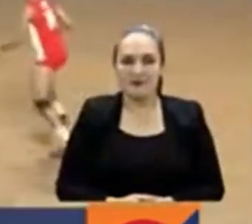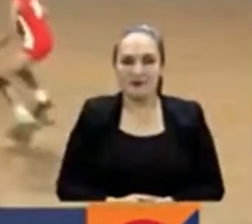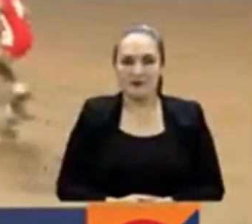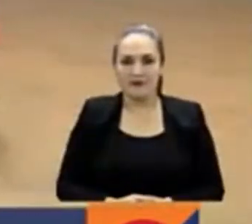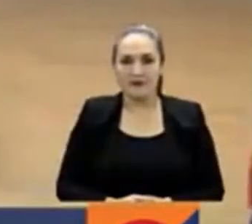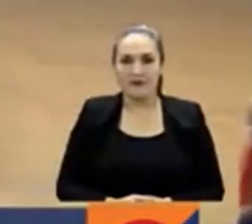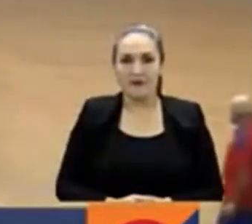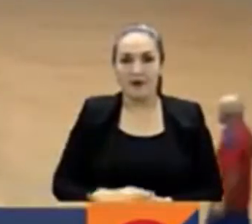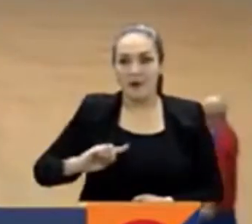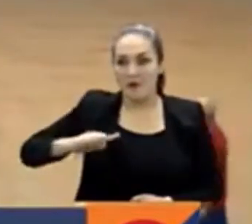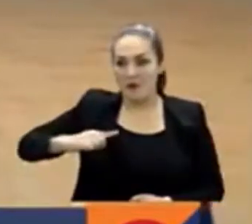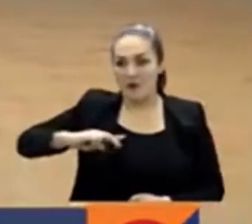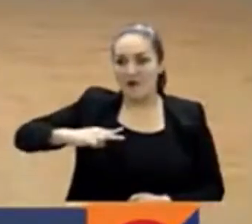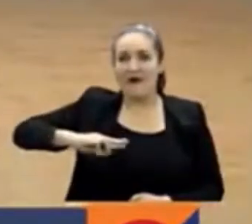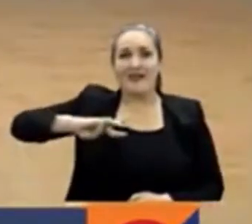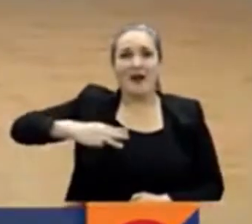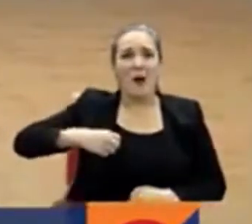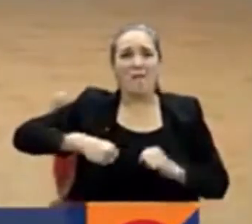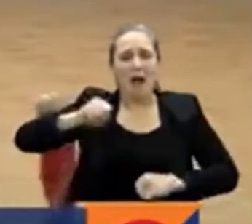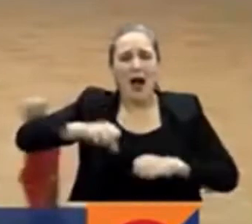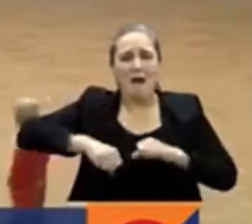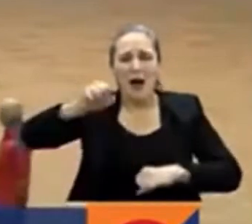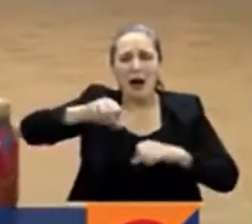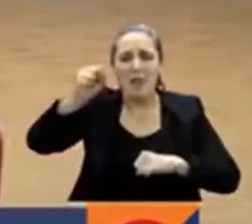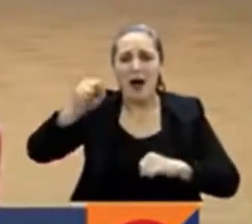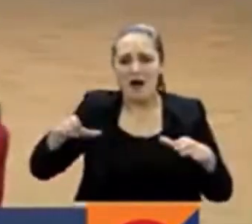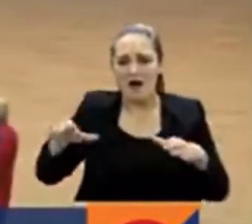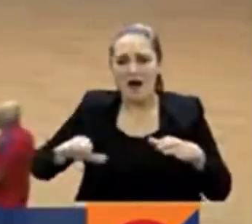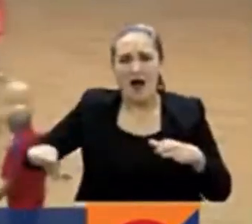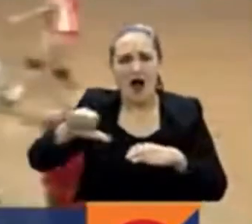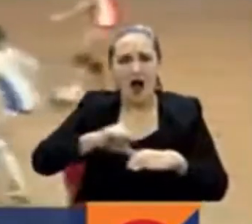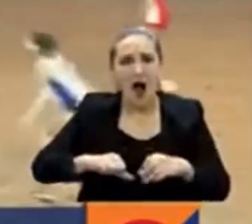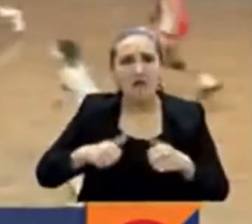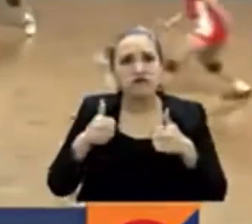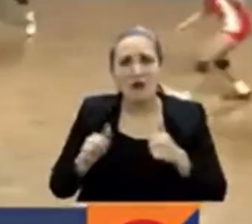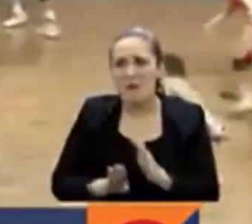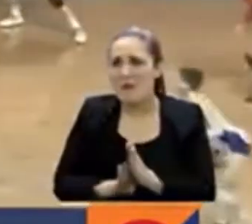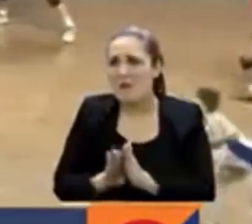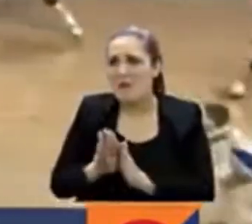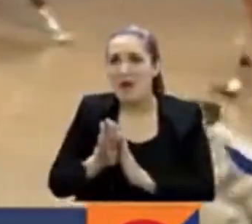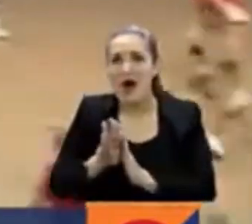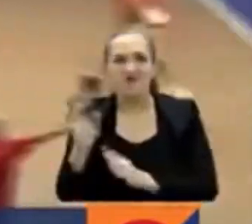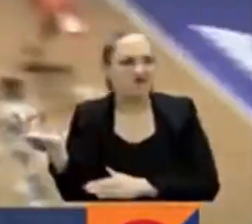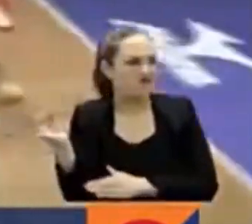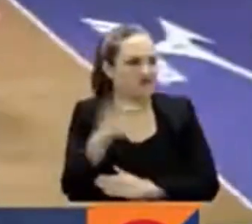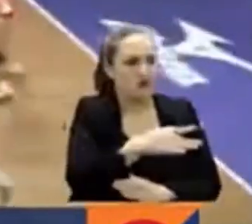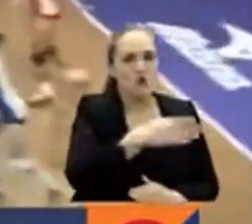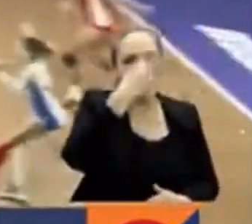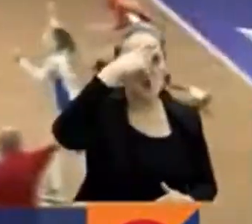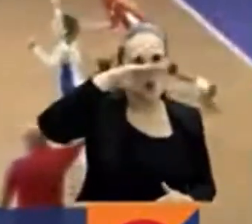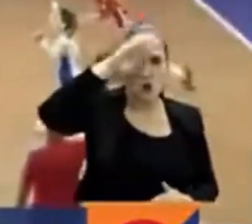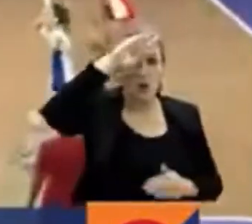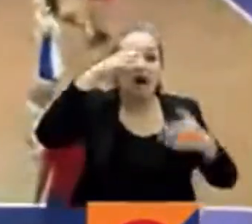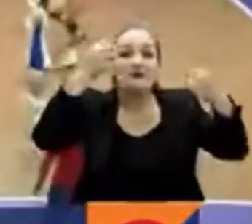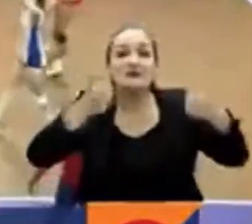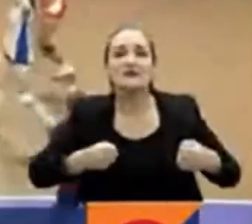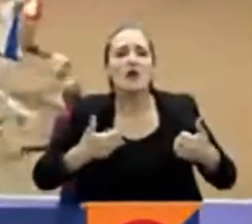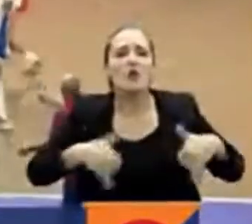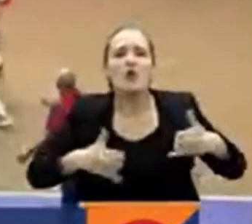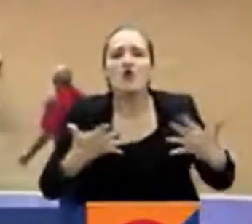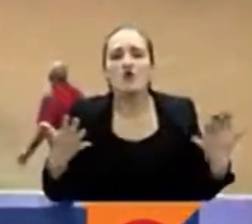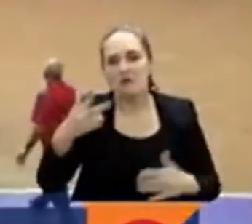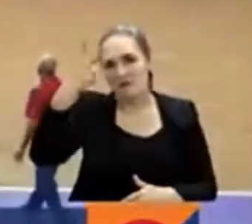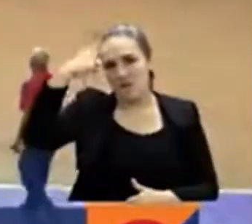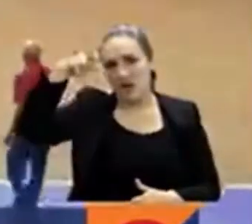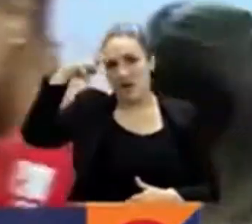Tercera noche de ensueño para las guerreras. Colombia no para de ganar en México. Su nueva víctima, Cuba. Un partido que esperaba con mucha